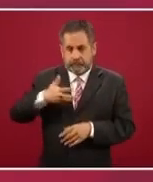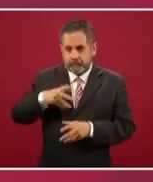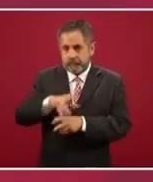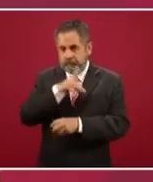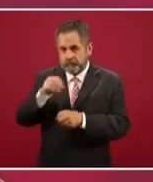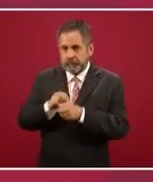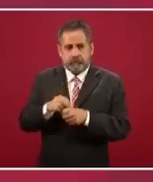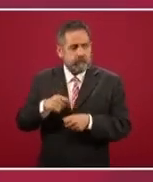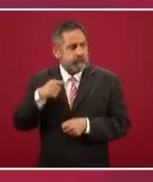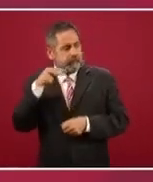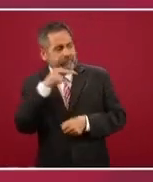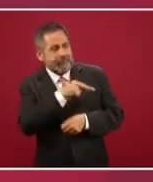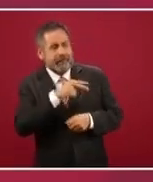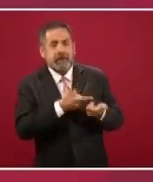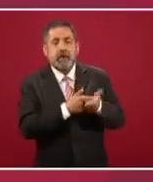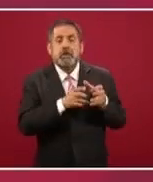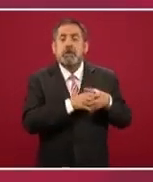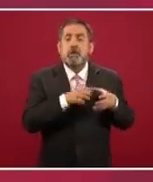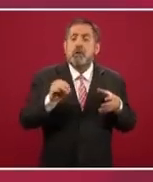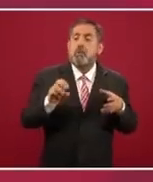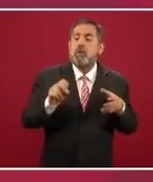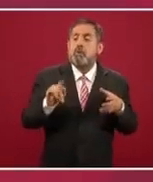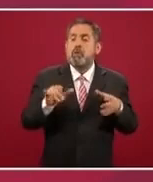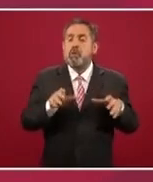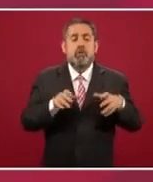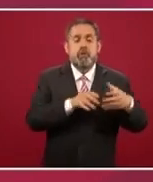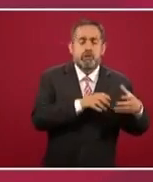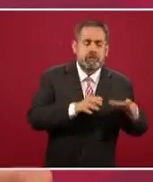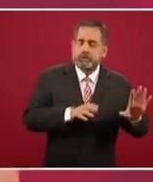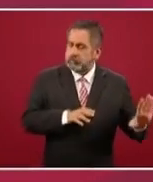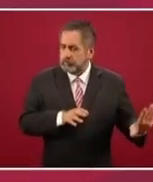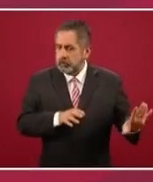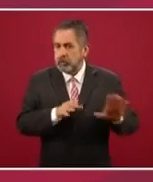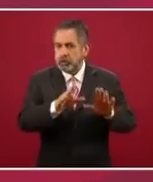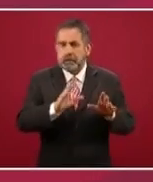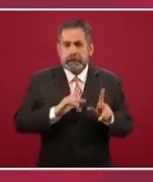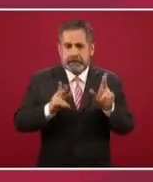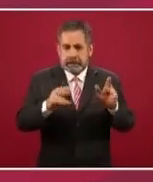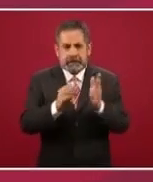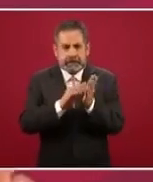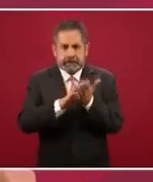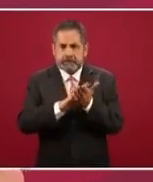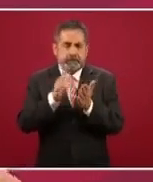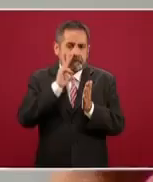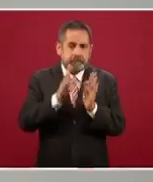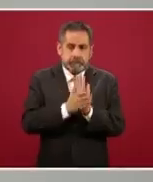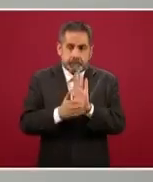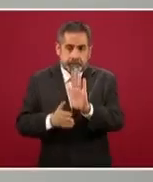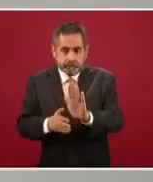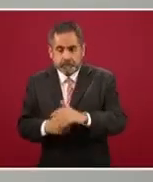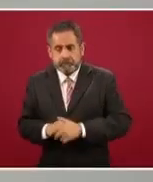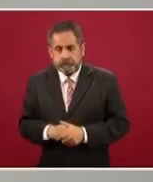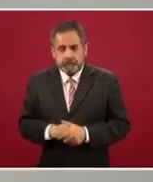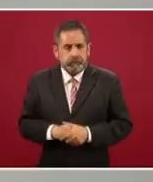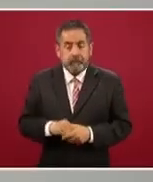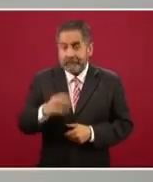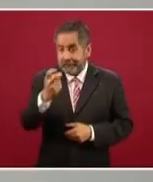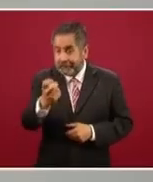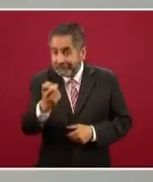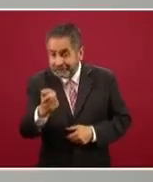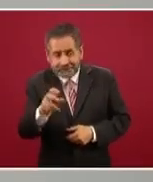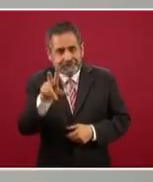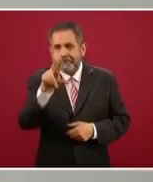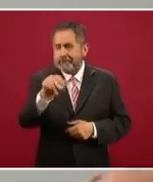de un monopolio, como lo hemos explicado en el tema de los oncológicos, es porque lo tenemos documentado. No es en la situación de